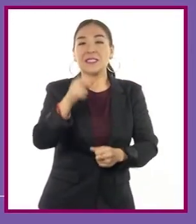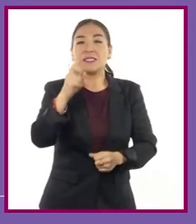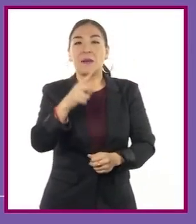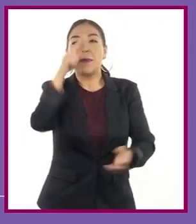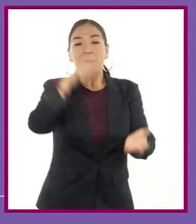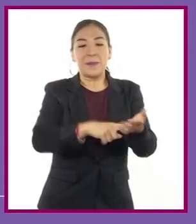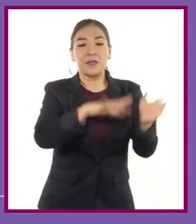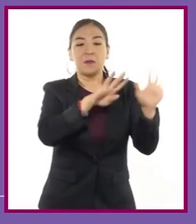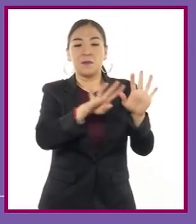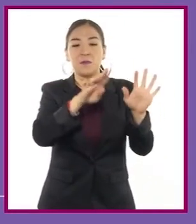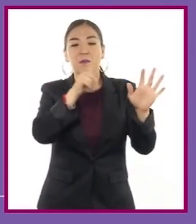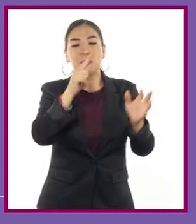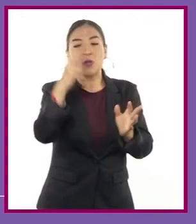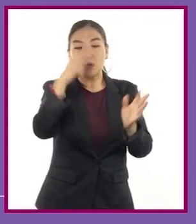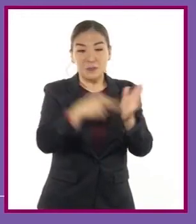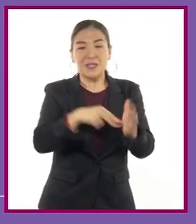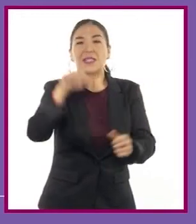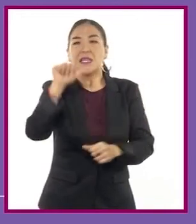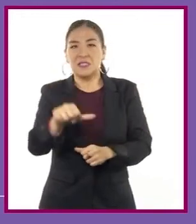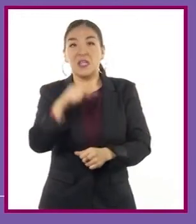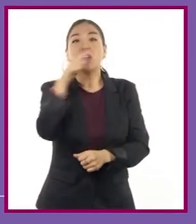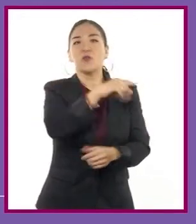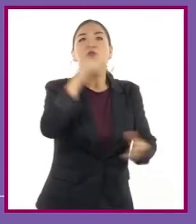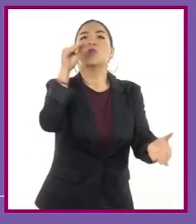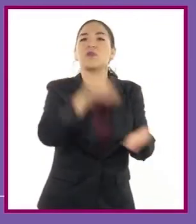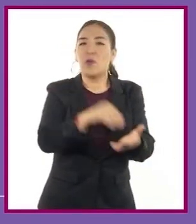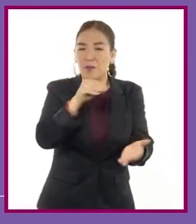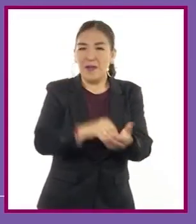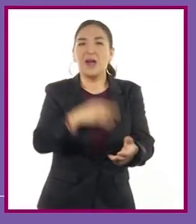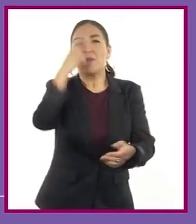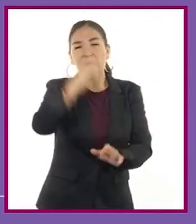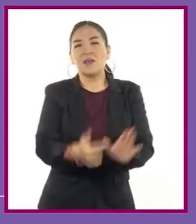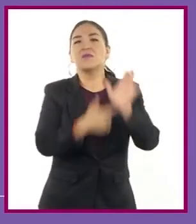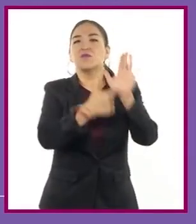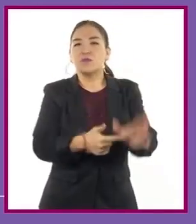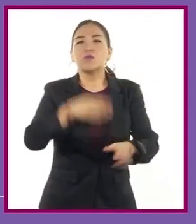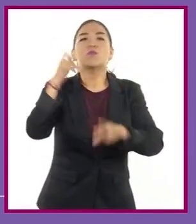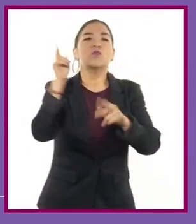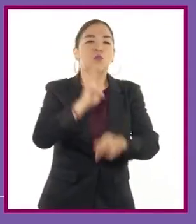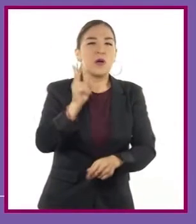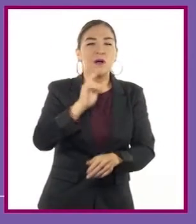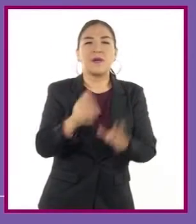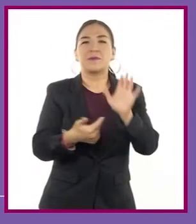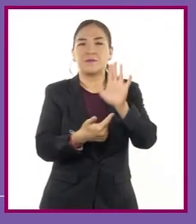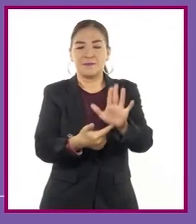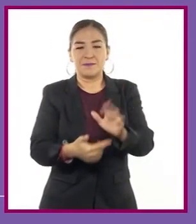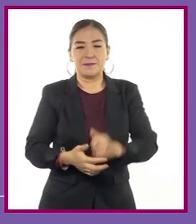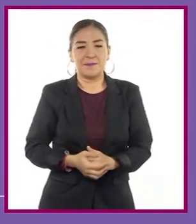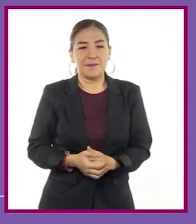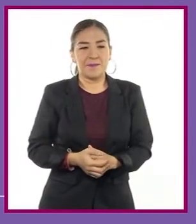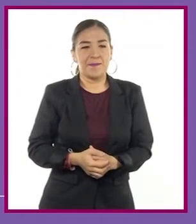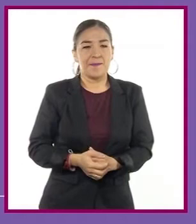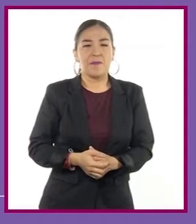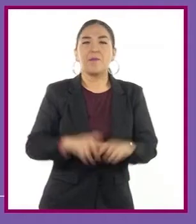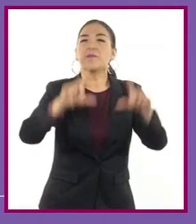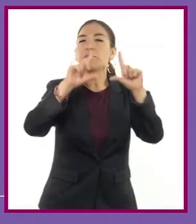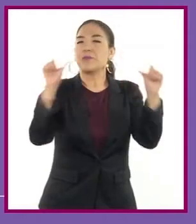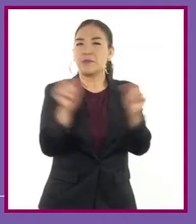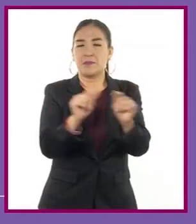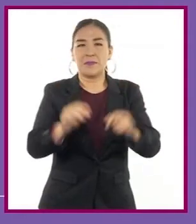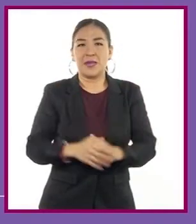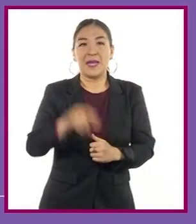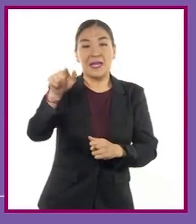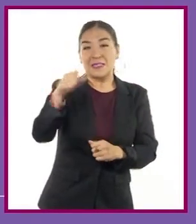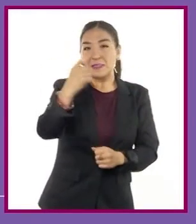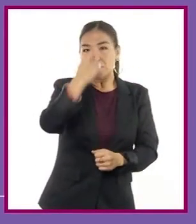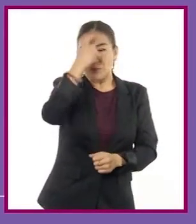2016 y aún está en la etapa de presentación de pruebas. En conclusión, la creación